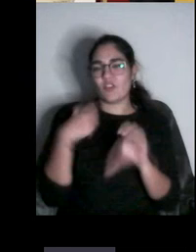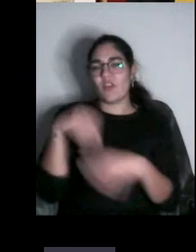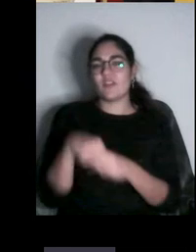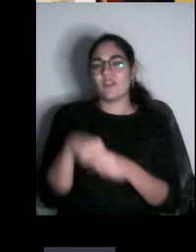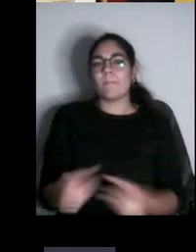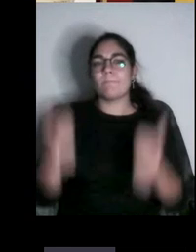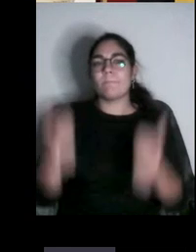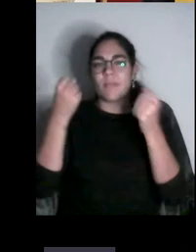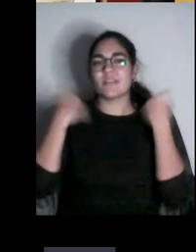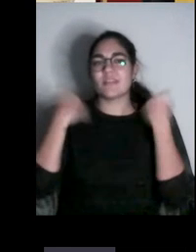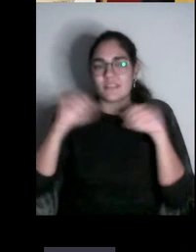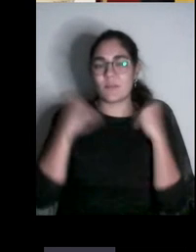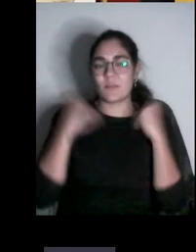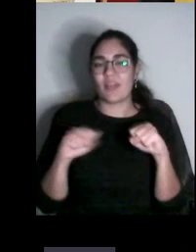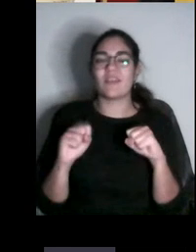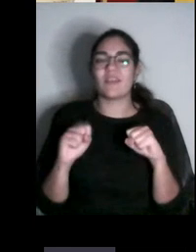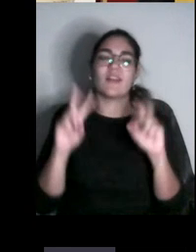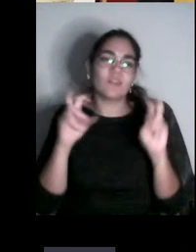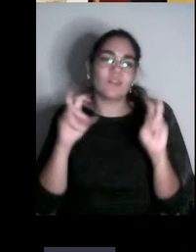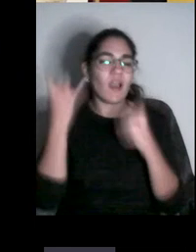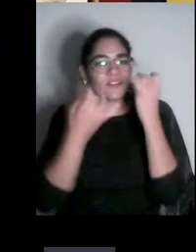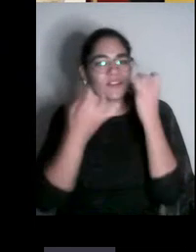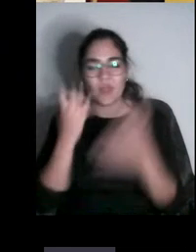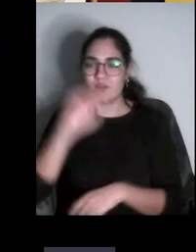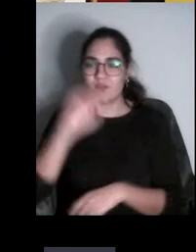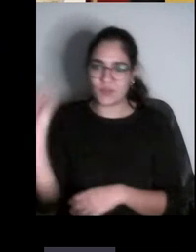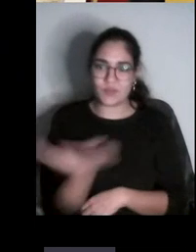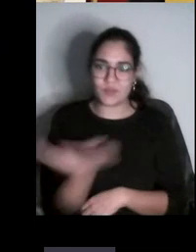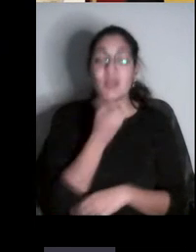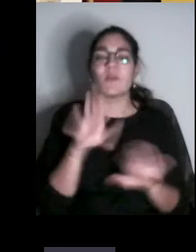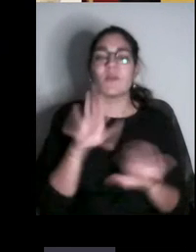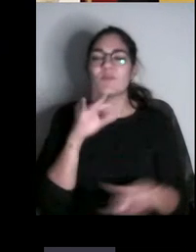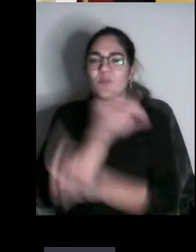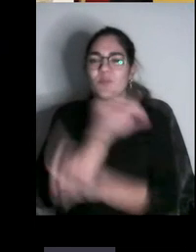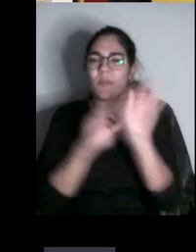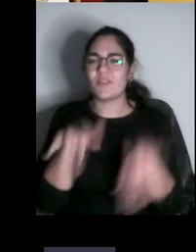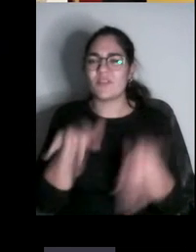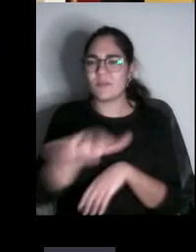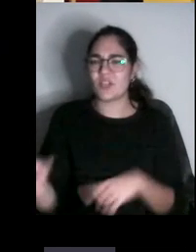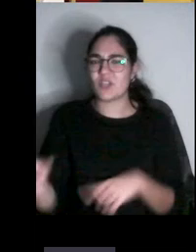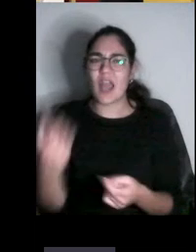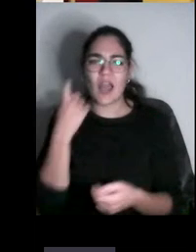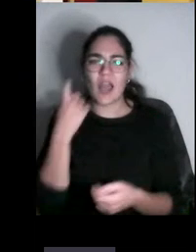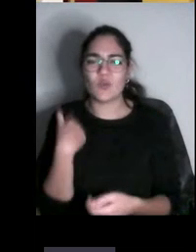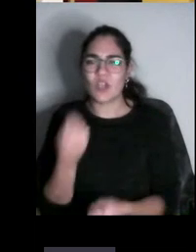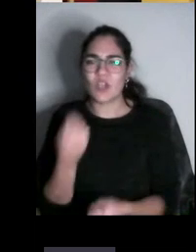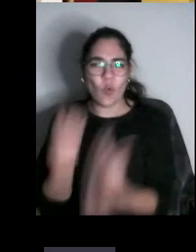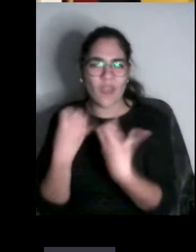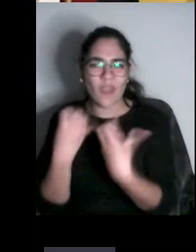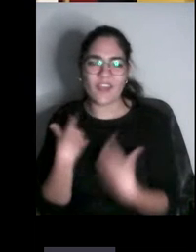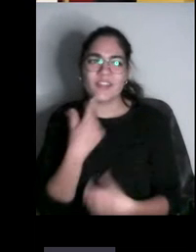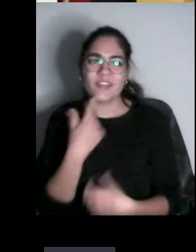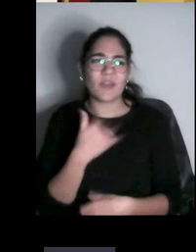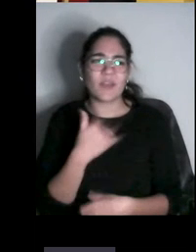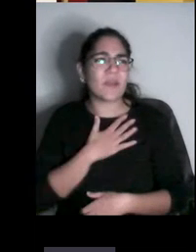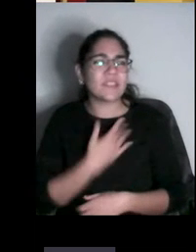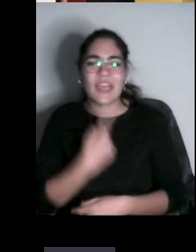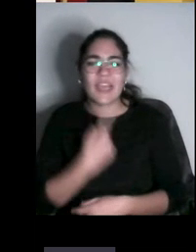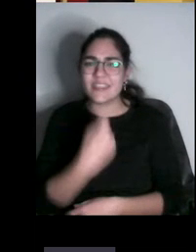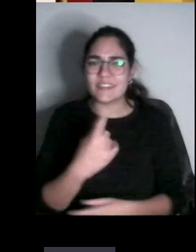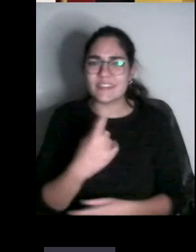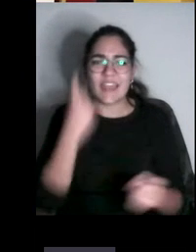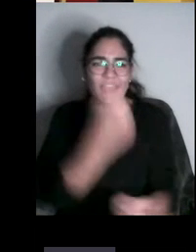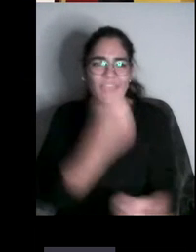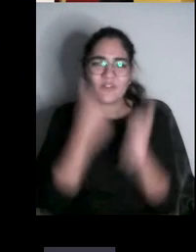mediante prácticas y actividades y los alumnos nos transmitían que para ellos era un esfuerzo que no les valía la pena